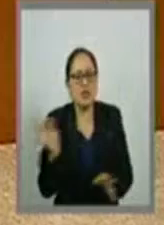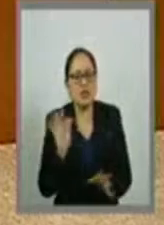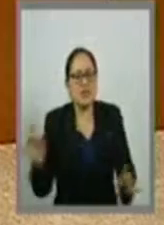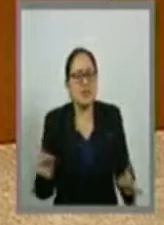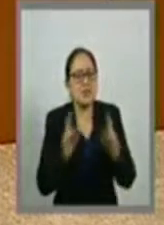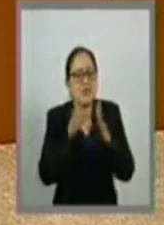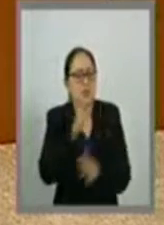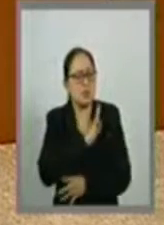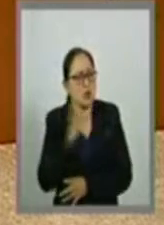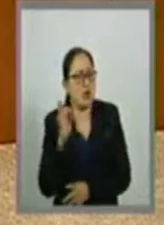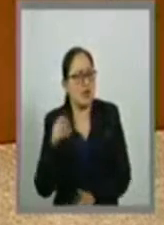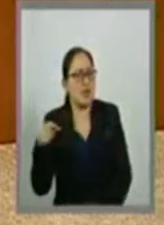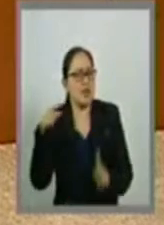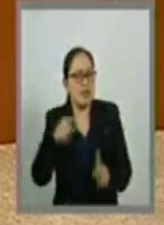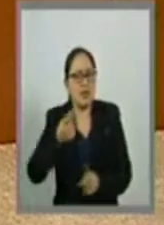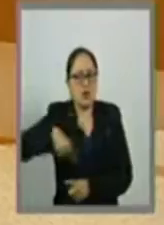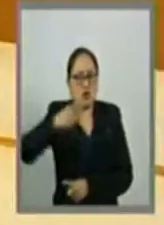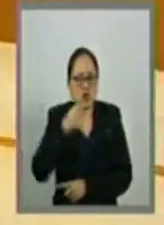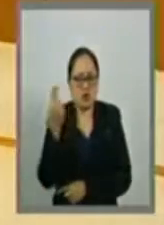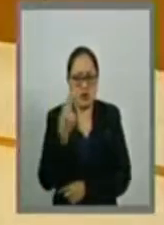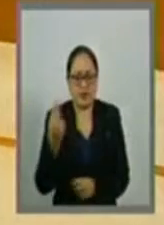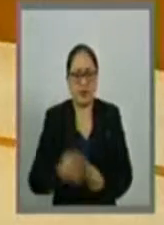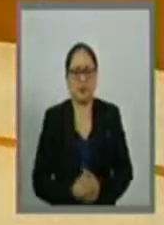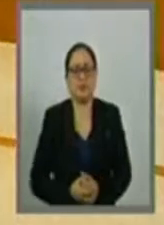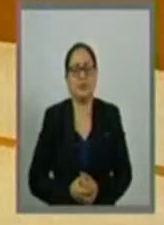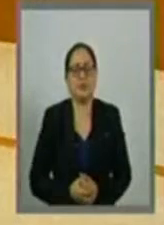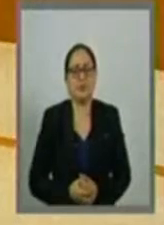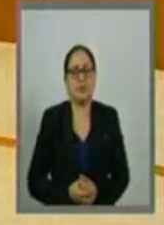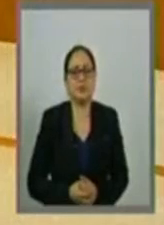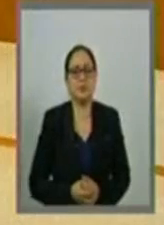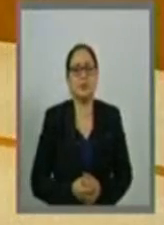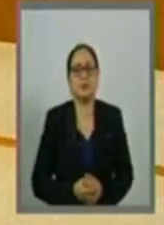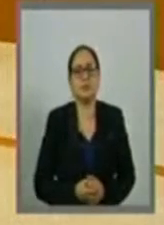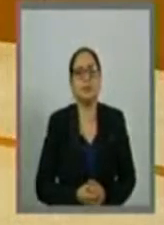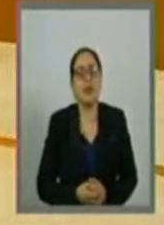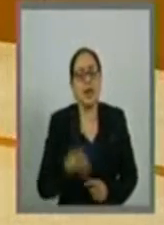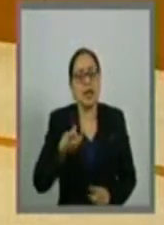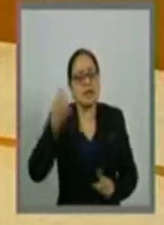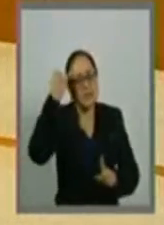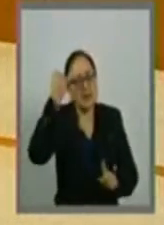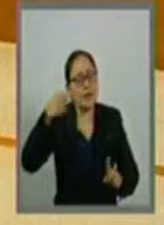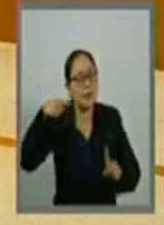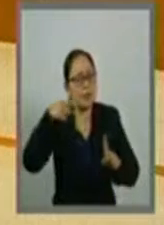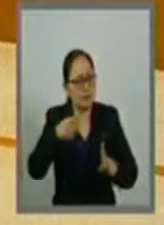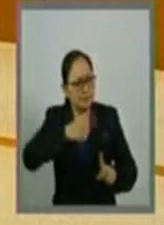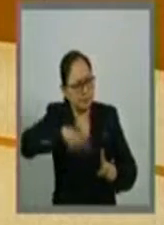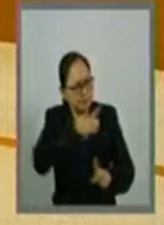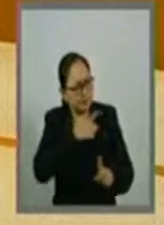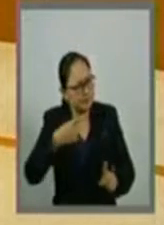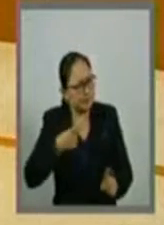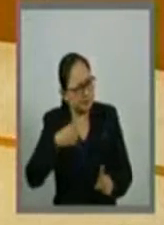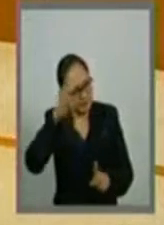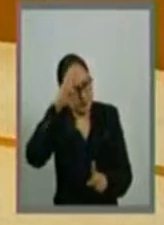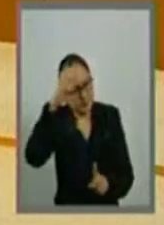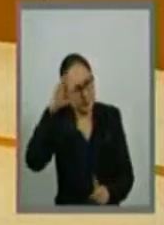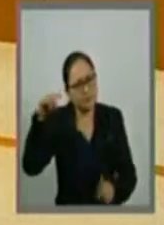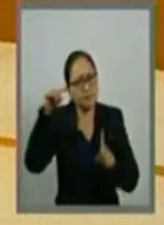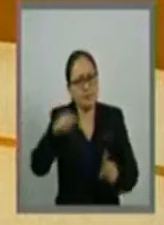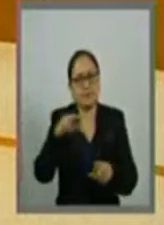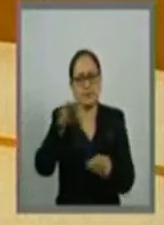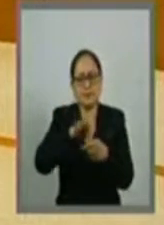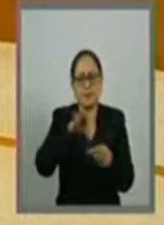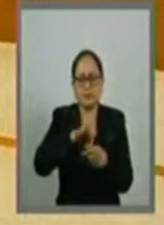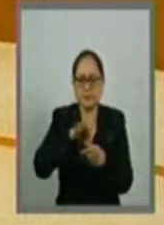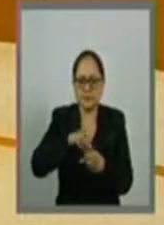la necesitarla incluso nosotros mismos. Debemos crear esta conciencia y por eso los invito a votar a favor de